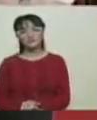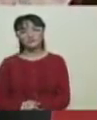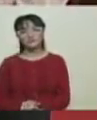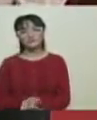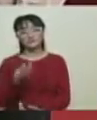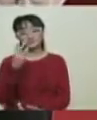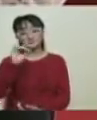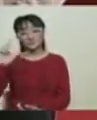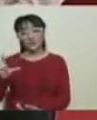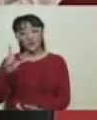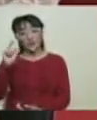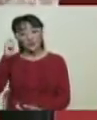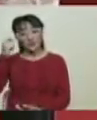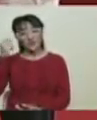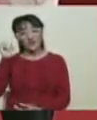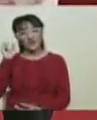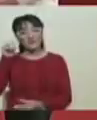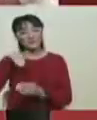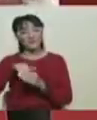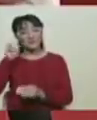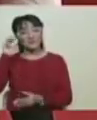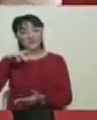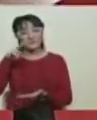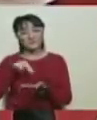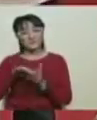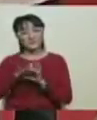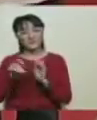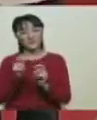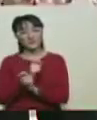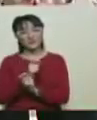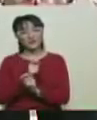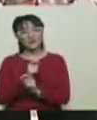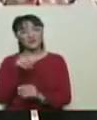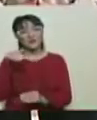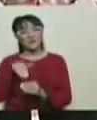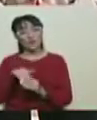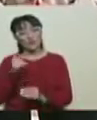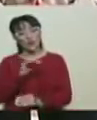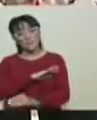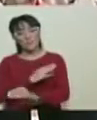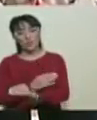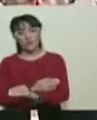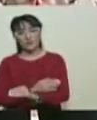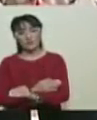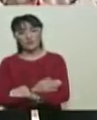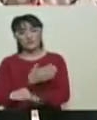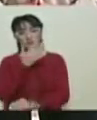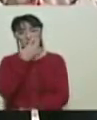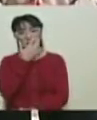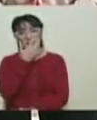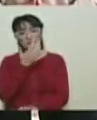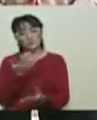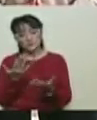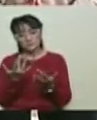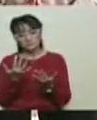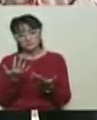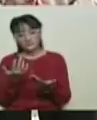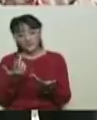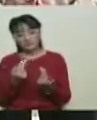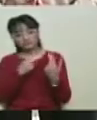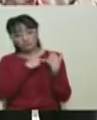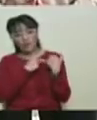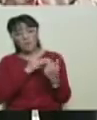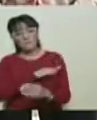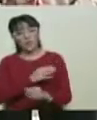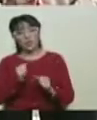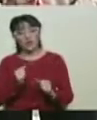30 de julio, con el voto de la Asamblea Nacional Constituyente. El voto tiene un gran poder. Tú tienes en las manos, compatriota, un gran poder.